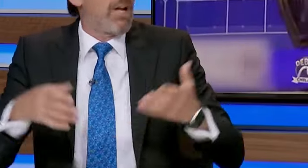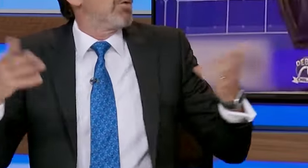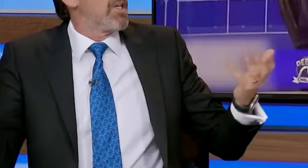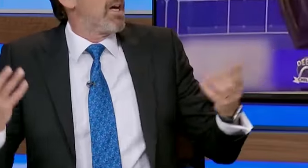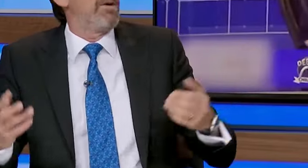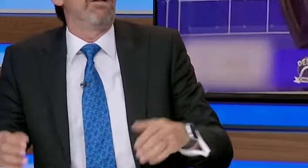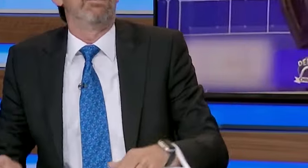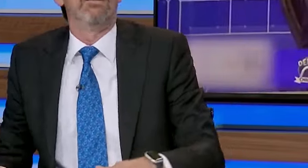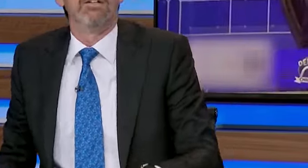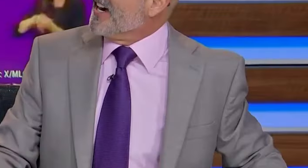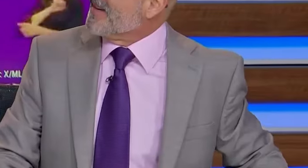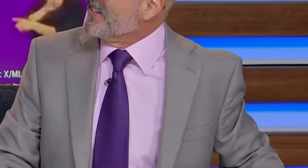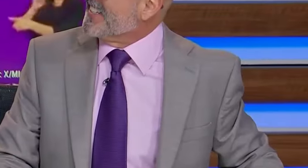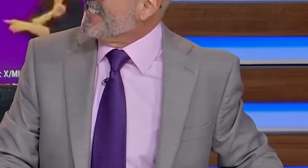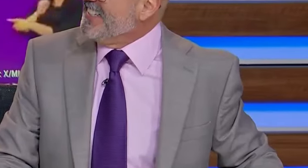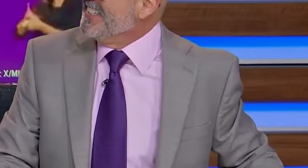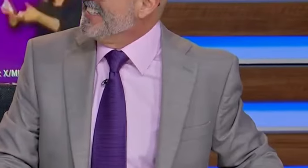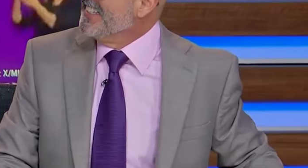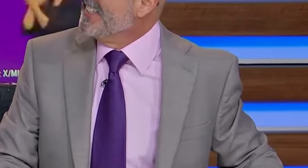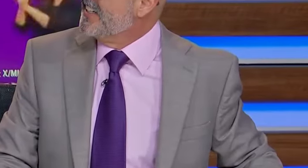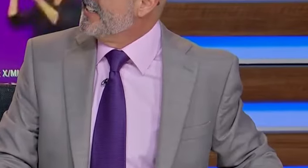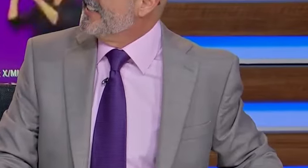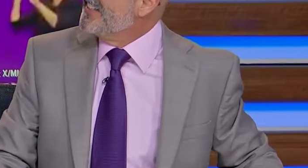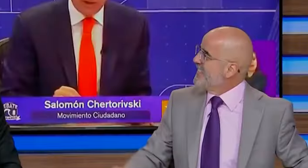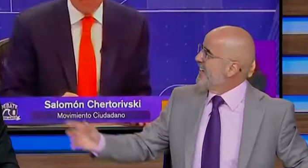príncipe. Porque ¿y sabes alucinaba a qué le sabía luego la boca a la princesa?